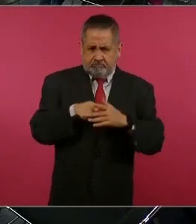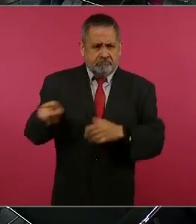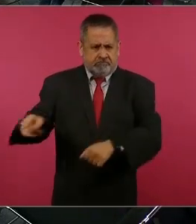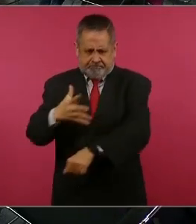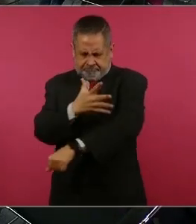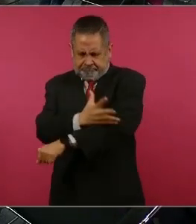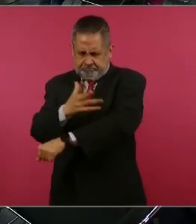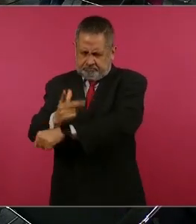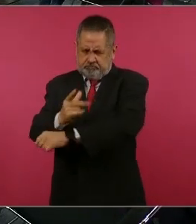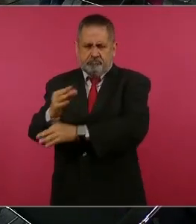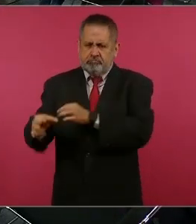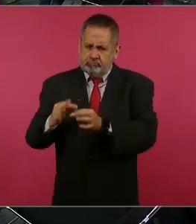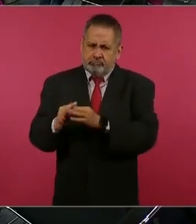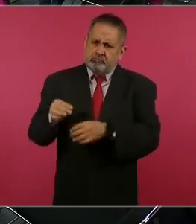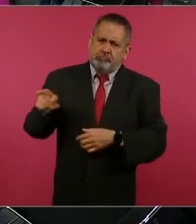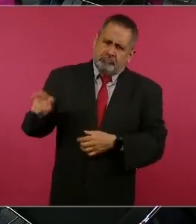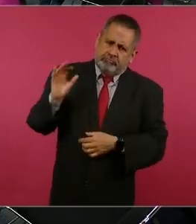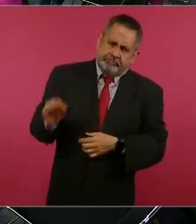honesto,